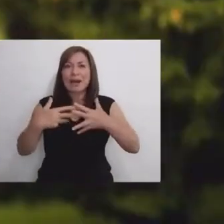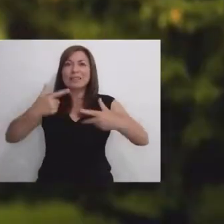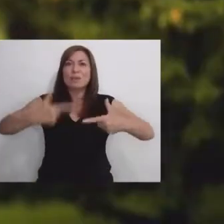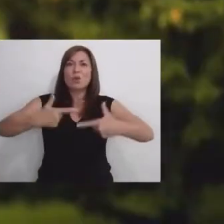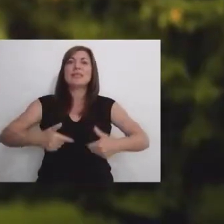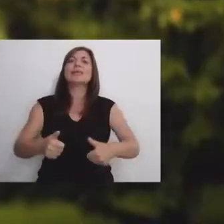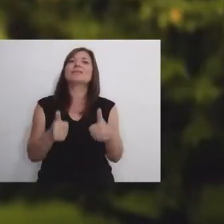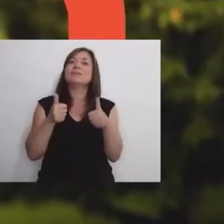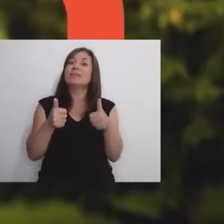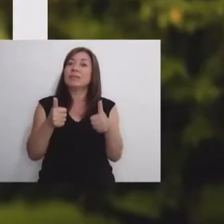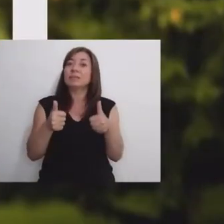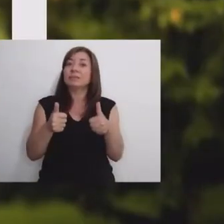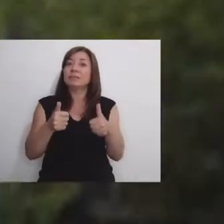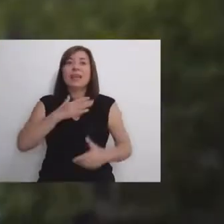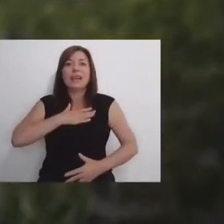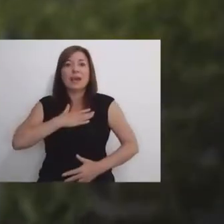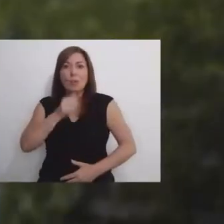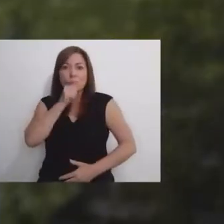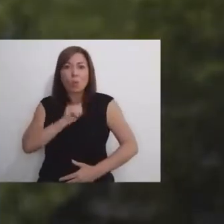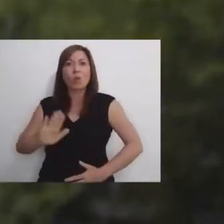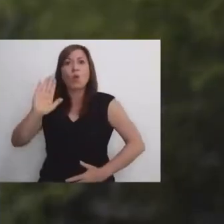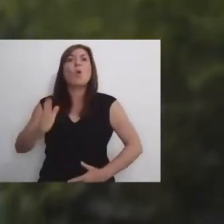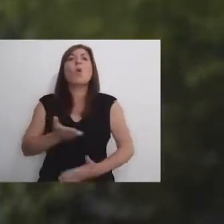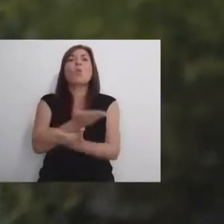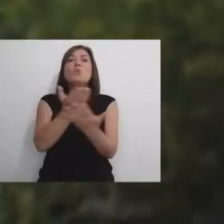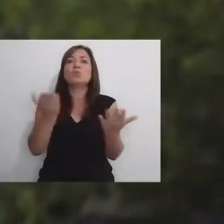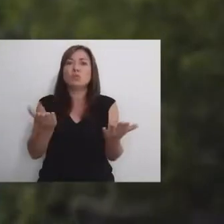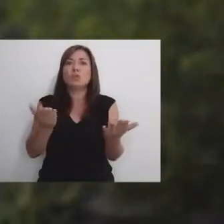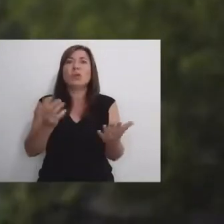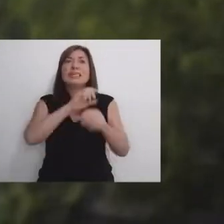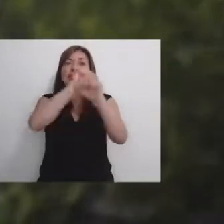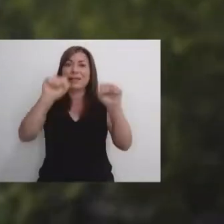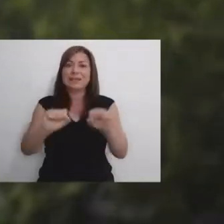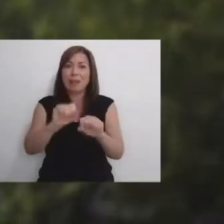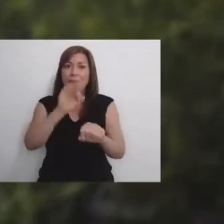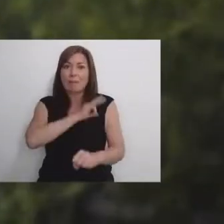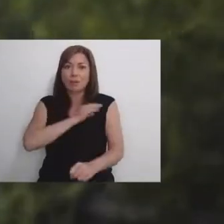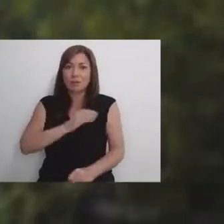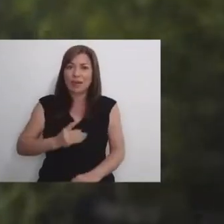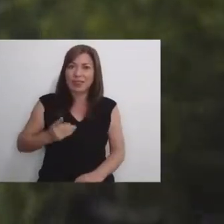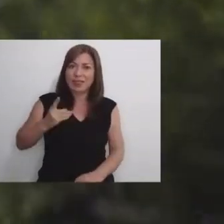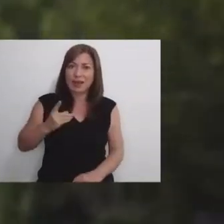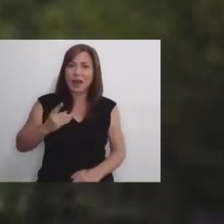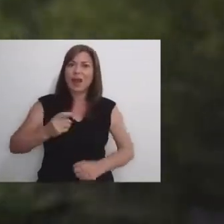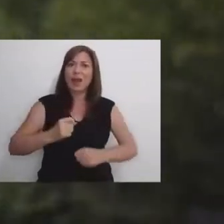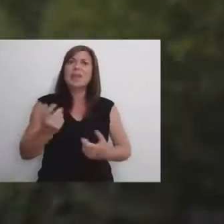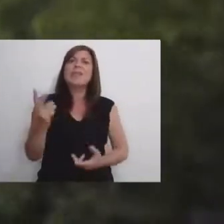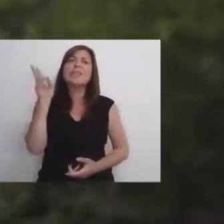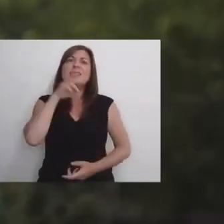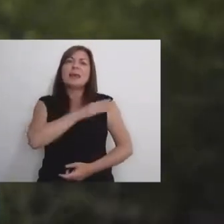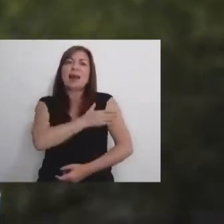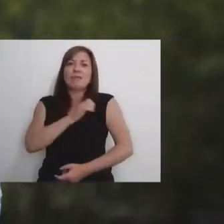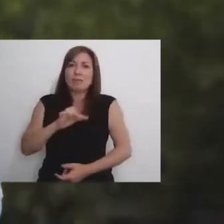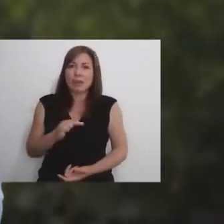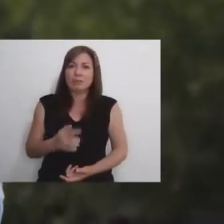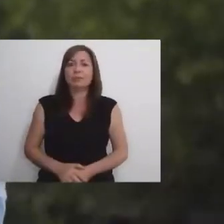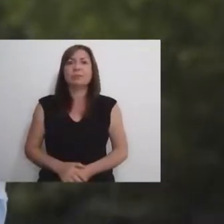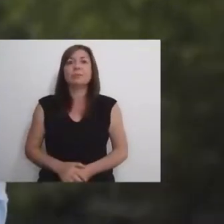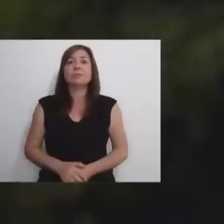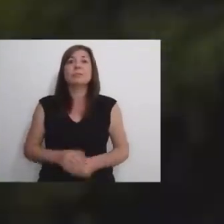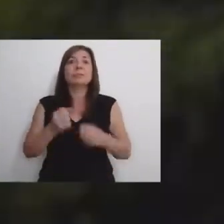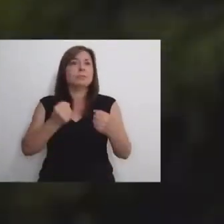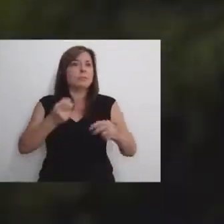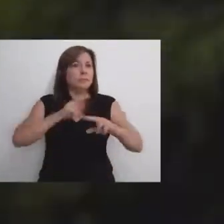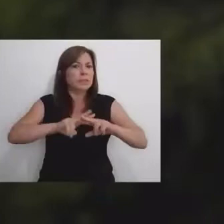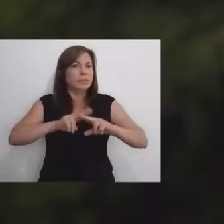las políticas que nos hacen bien. Nos queremos comprometer contigo a tener un sistema de pensiones dignas y sin